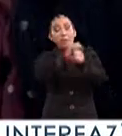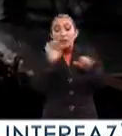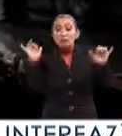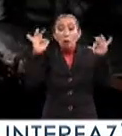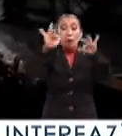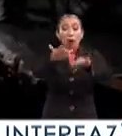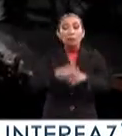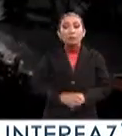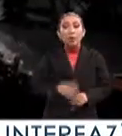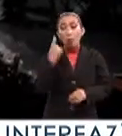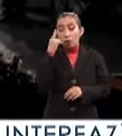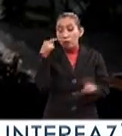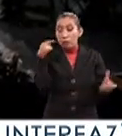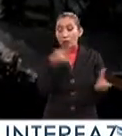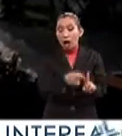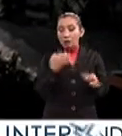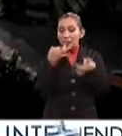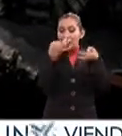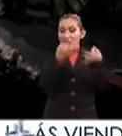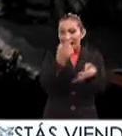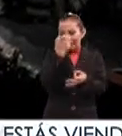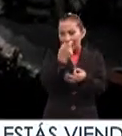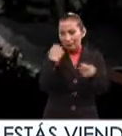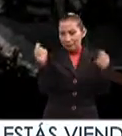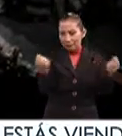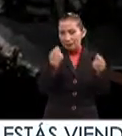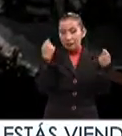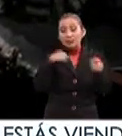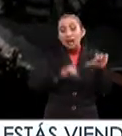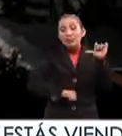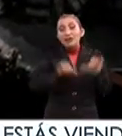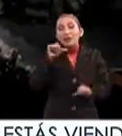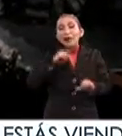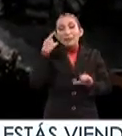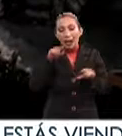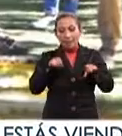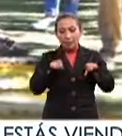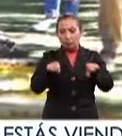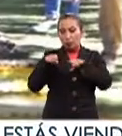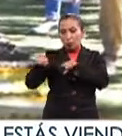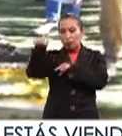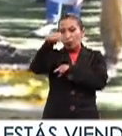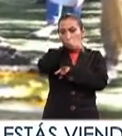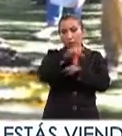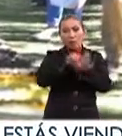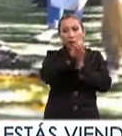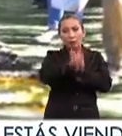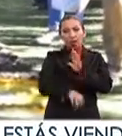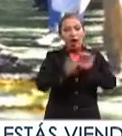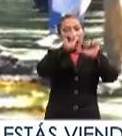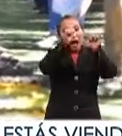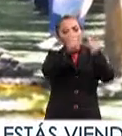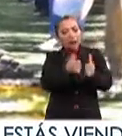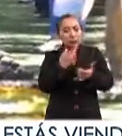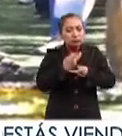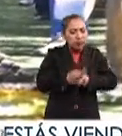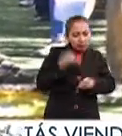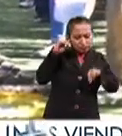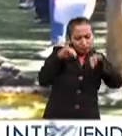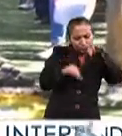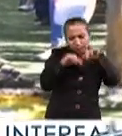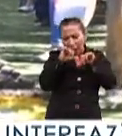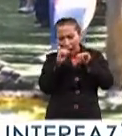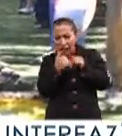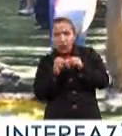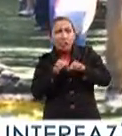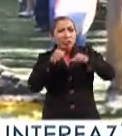muy intensas. Uno de los principales atractivos de esta fiesta son sus actividades paralelas, como la presencia de artesanos que pacientemente crean